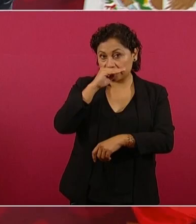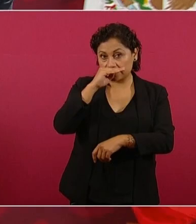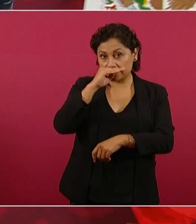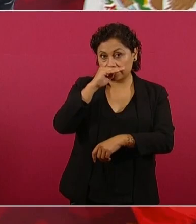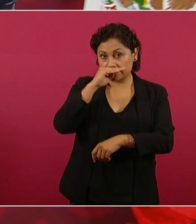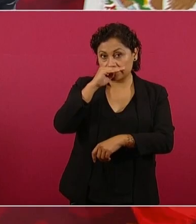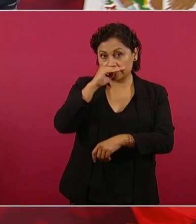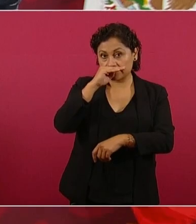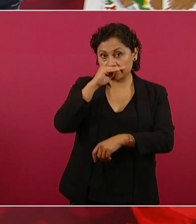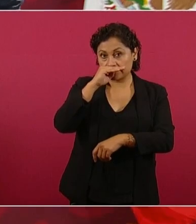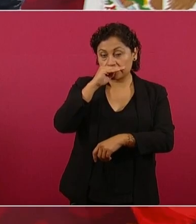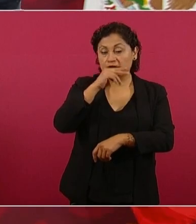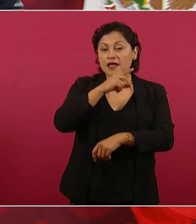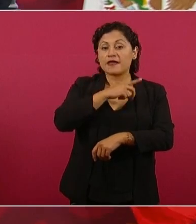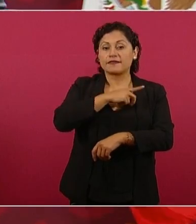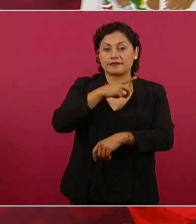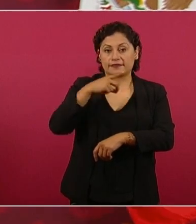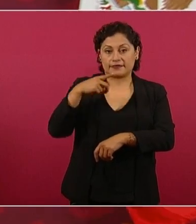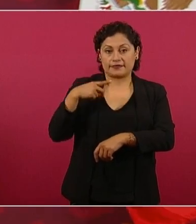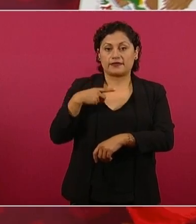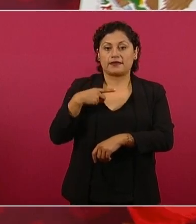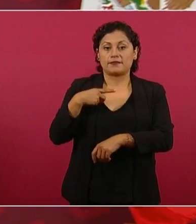que se vaya a un hospital